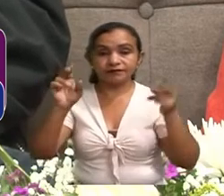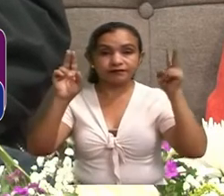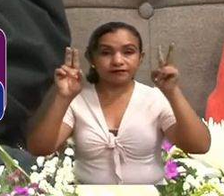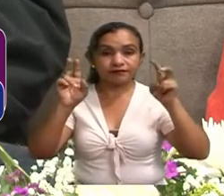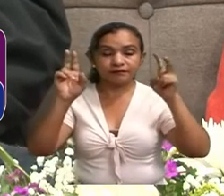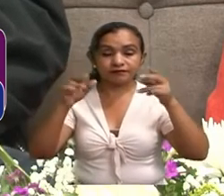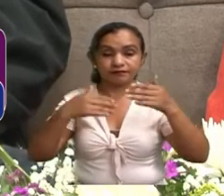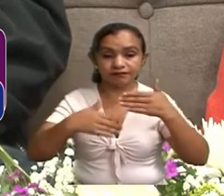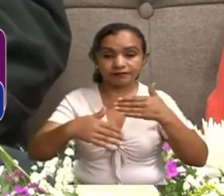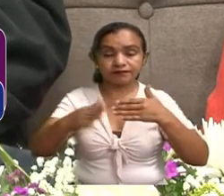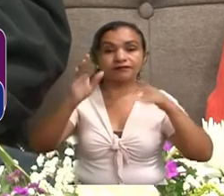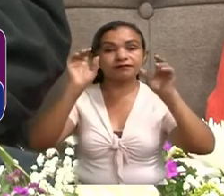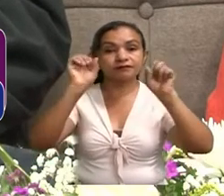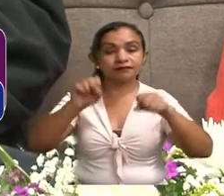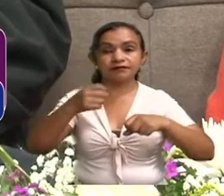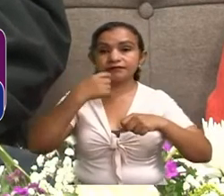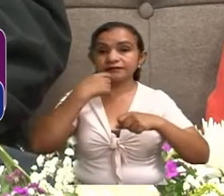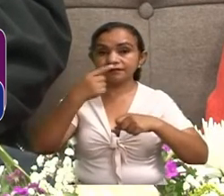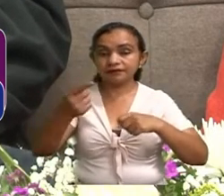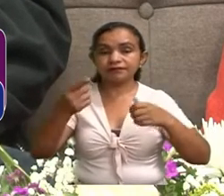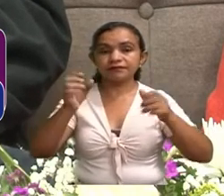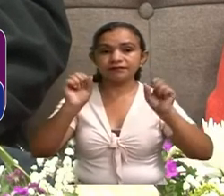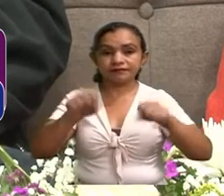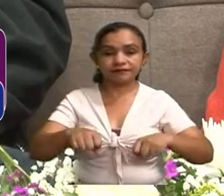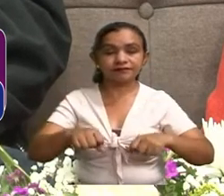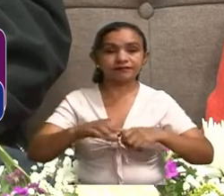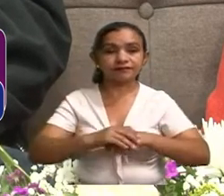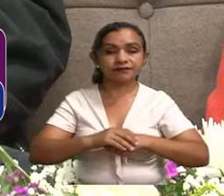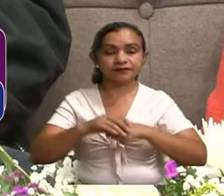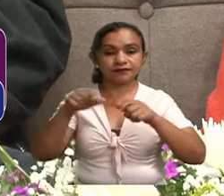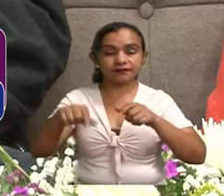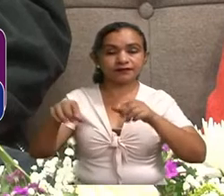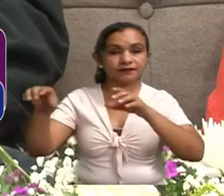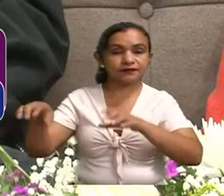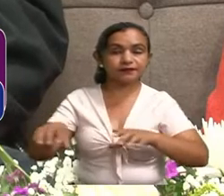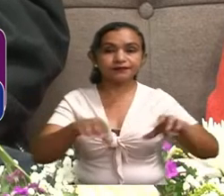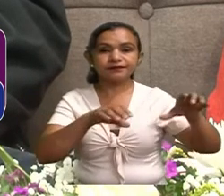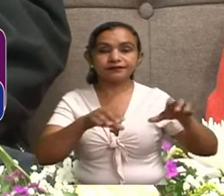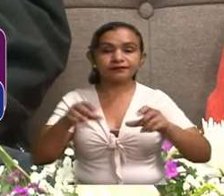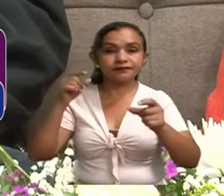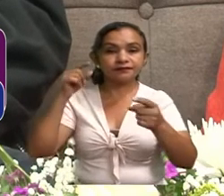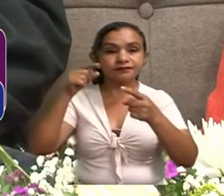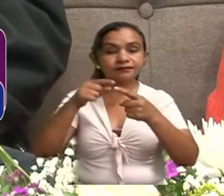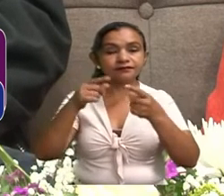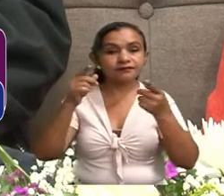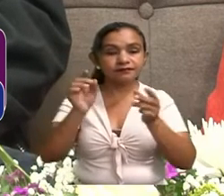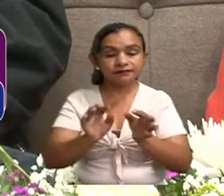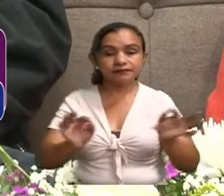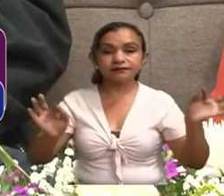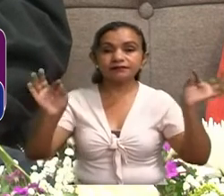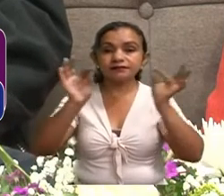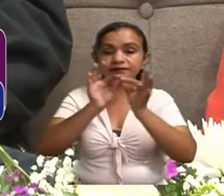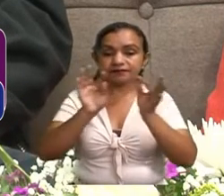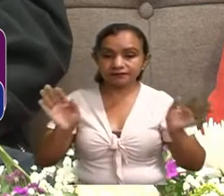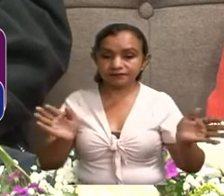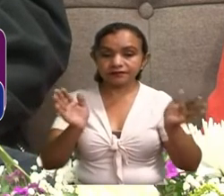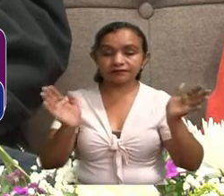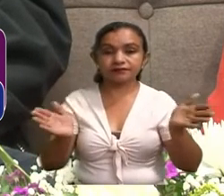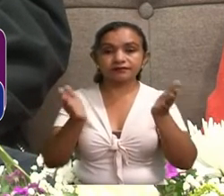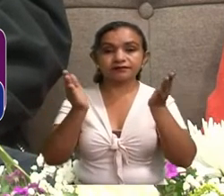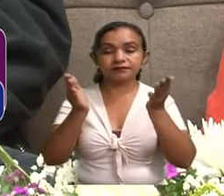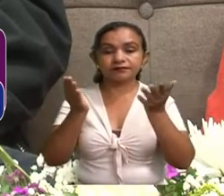más adelante podemos mencionar. Entonces, este evento, el objetivo, como te decía, principal es promover espacios